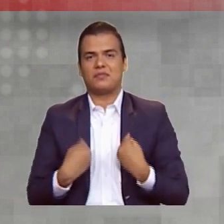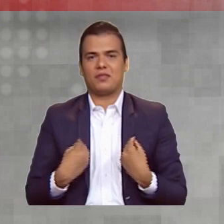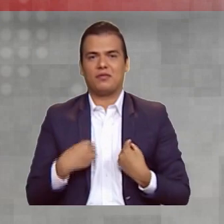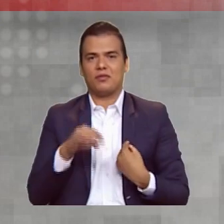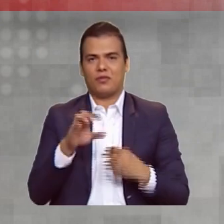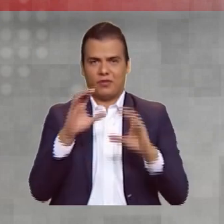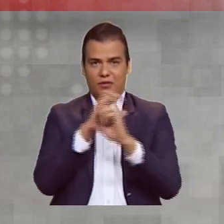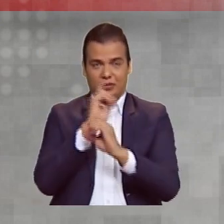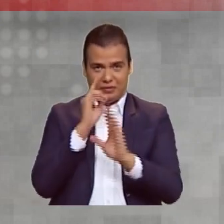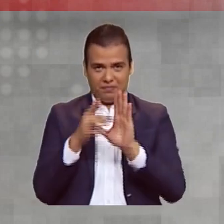noche hasta pronto